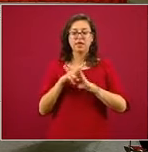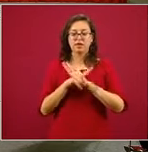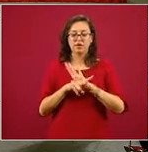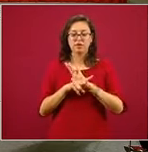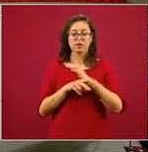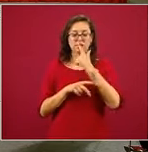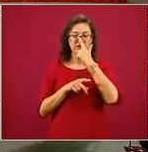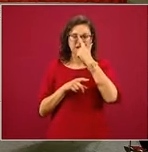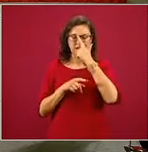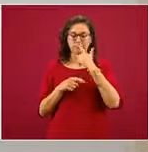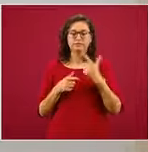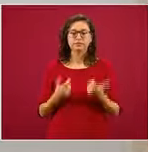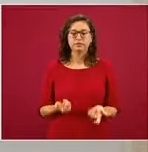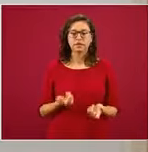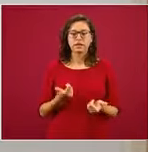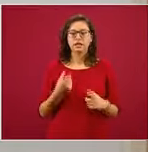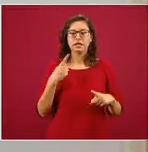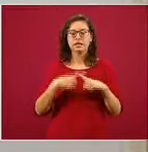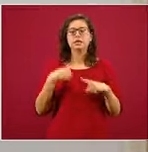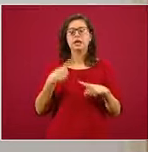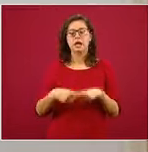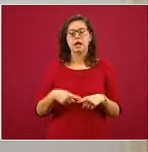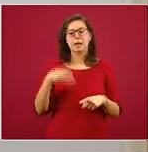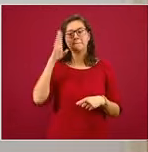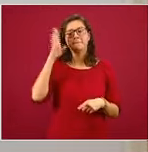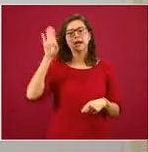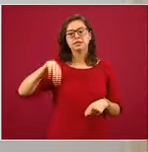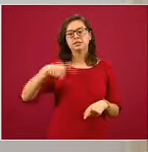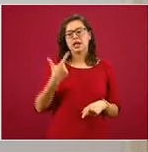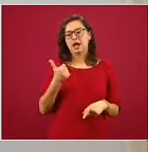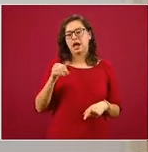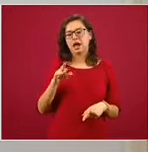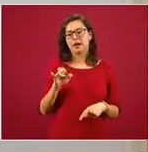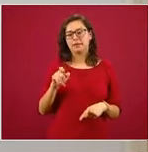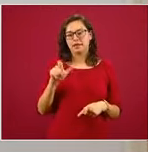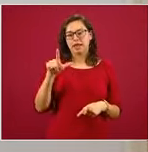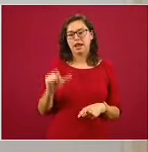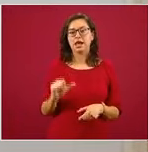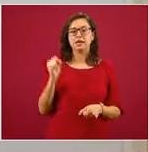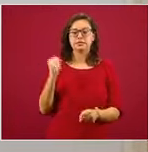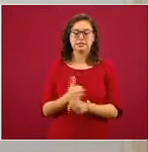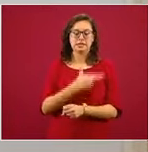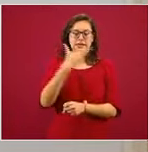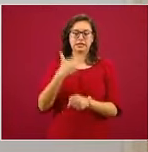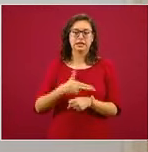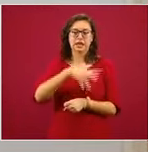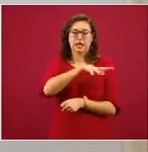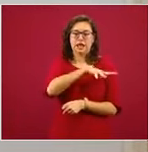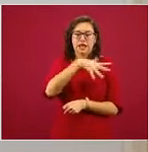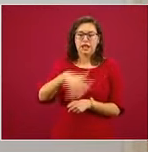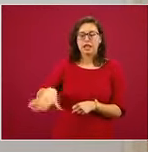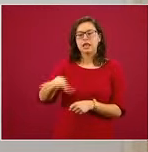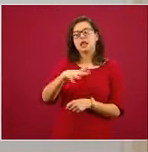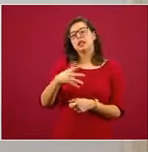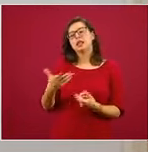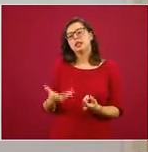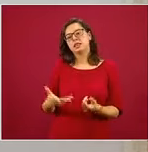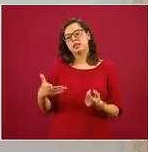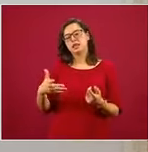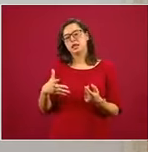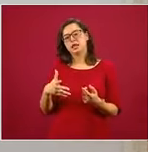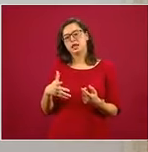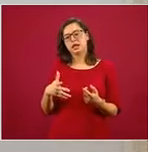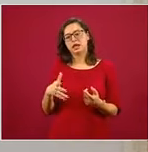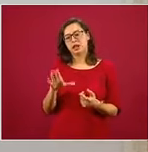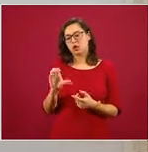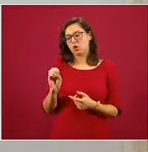hizo favor de producir la maestra Gabriela Rodríguez. Ella es la secretaria general del Consejo Nacional de Población,